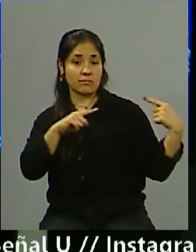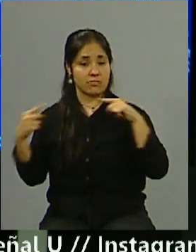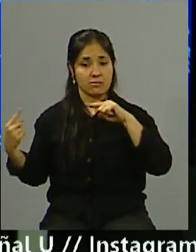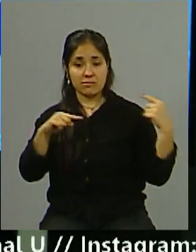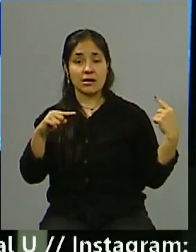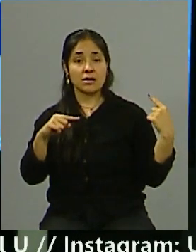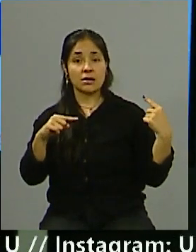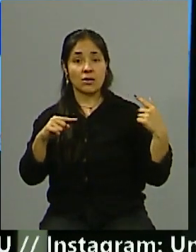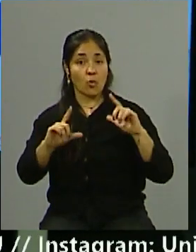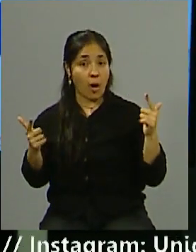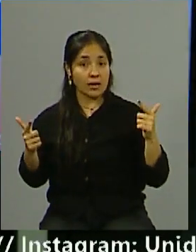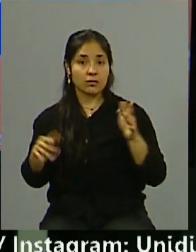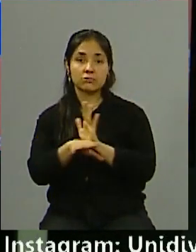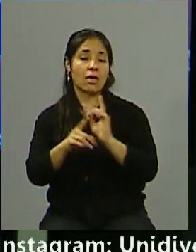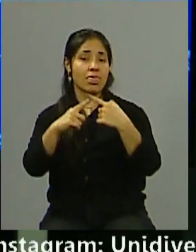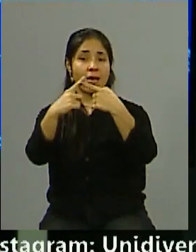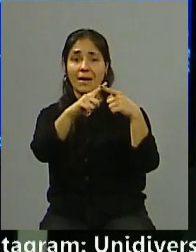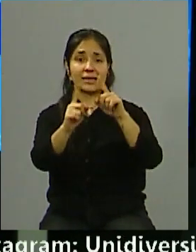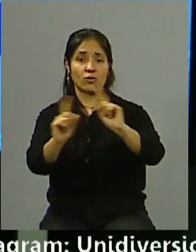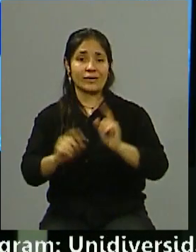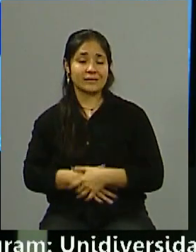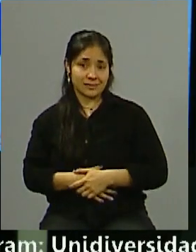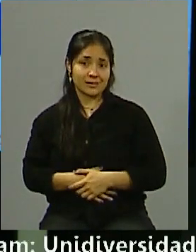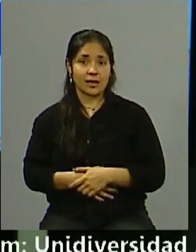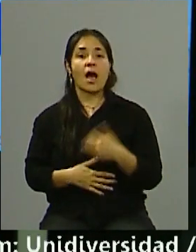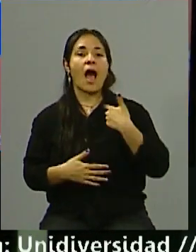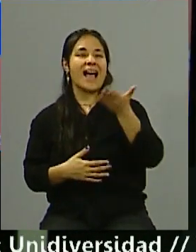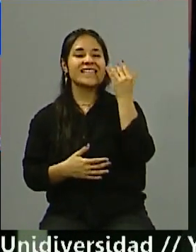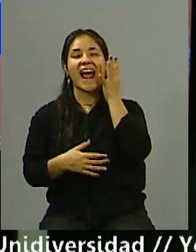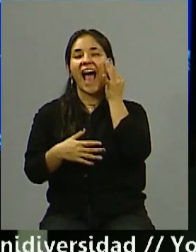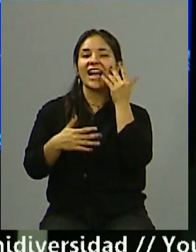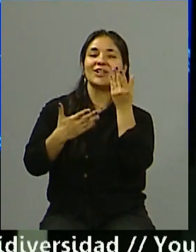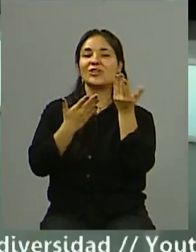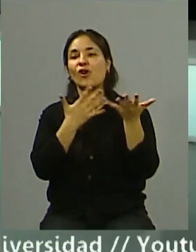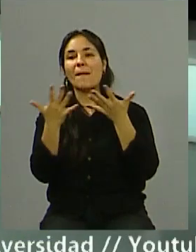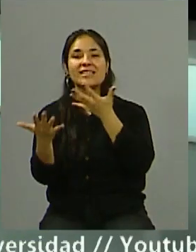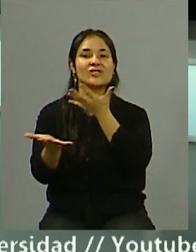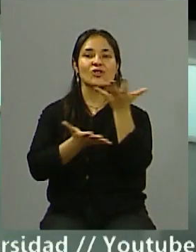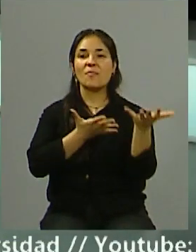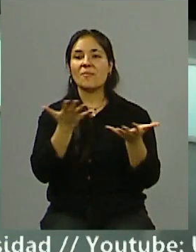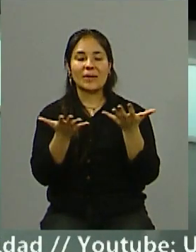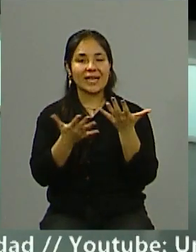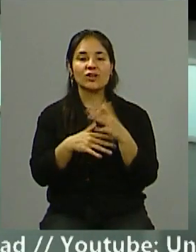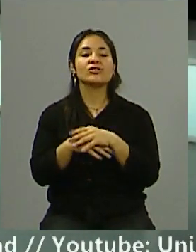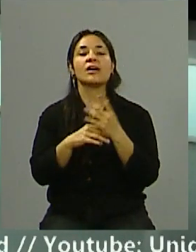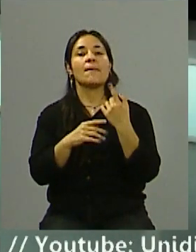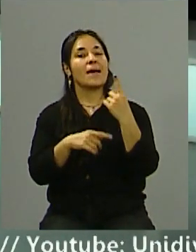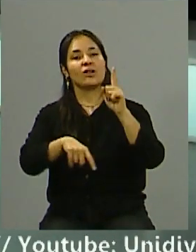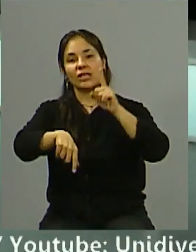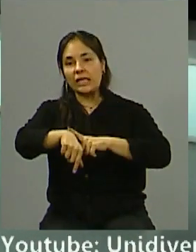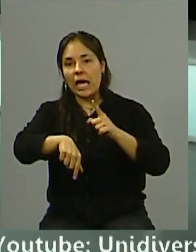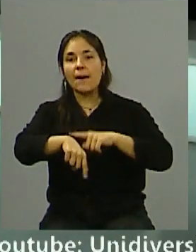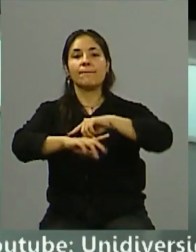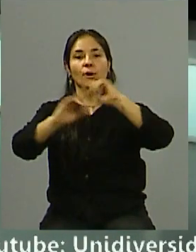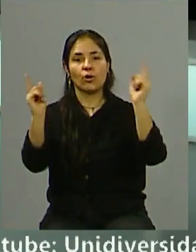hay debate. Ayer sí hubo un gris, si se quiere, pero no te da por la misma configuración de los tiempos la posibilidad